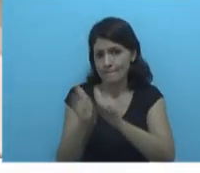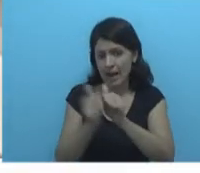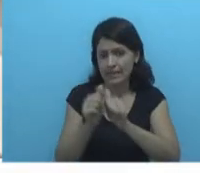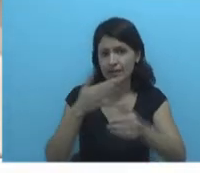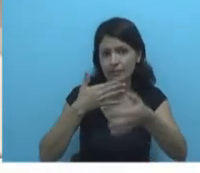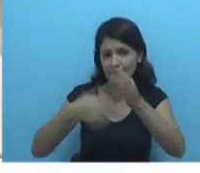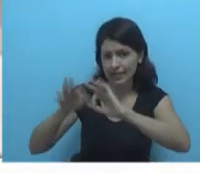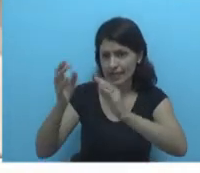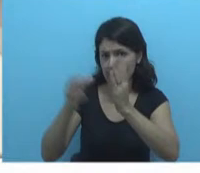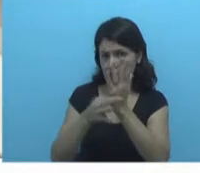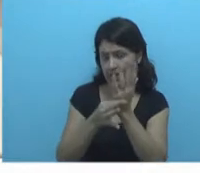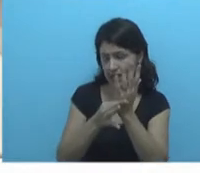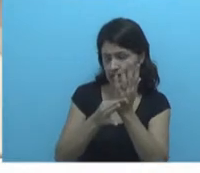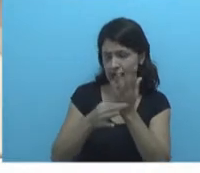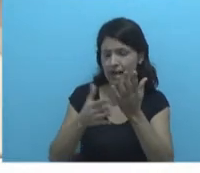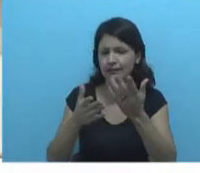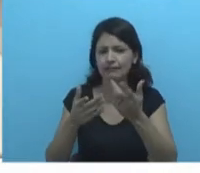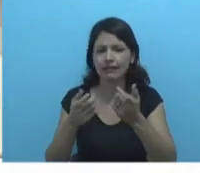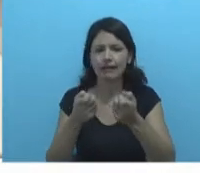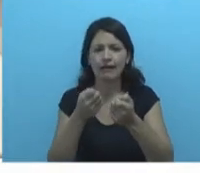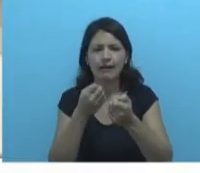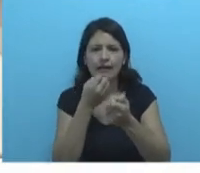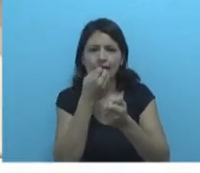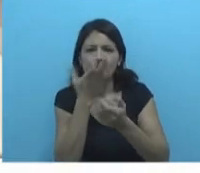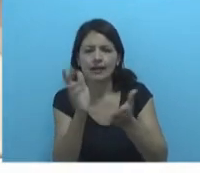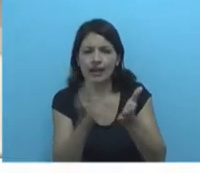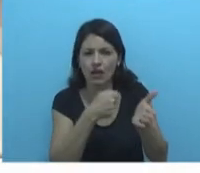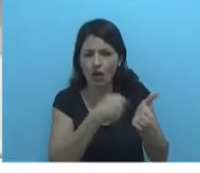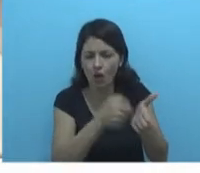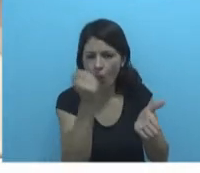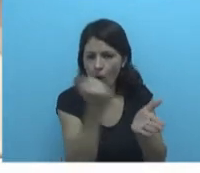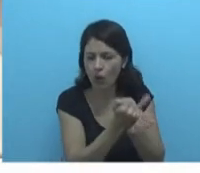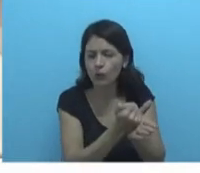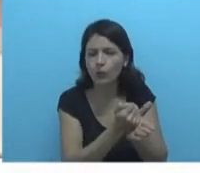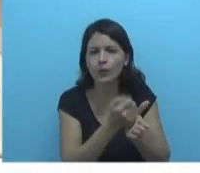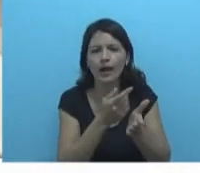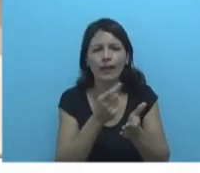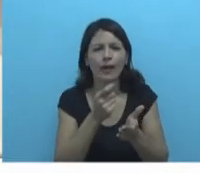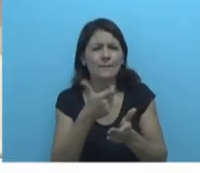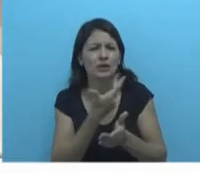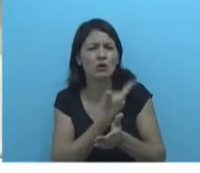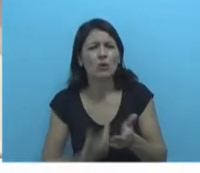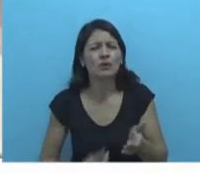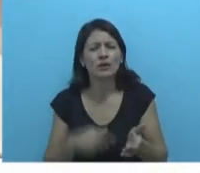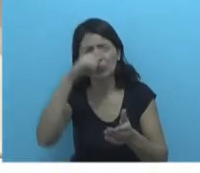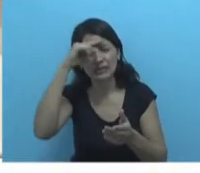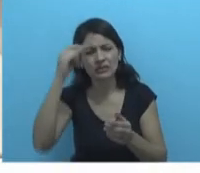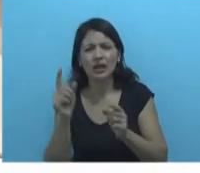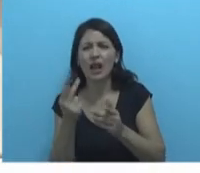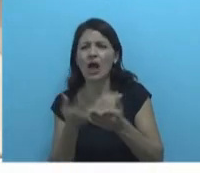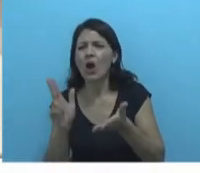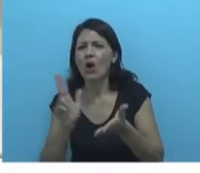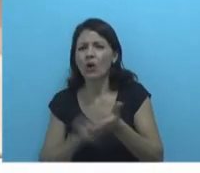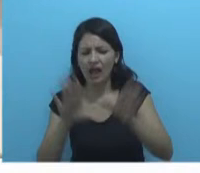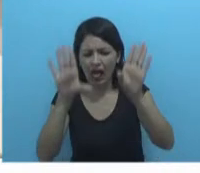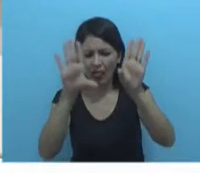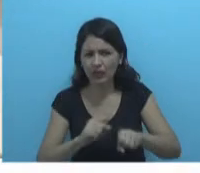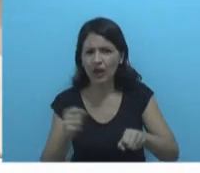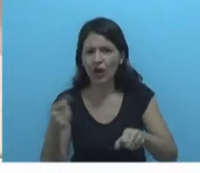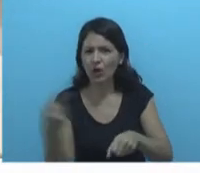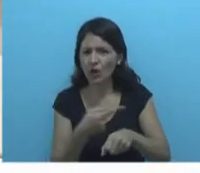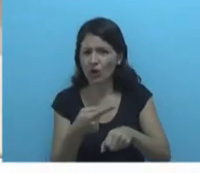de divisas. Pero una vez más, el Gobierno Nacional mete mano a la caja